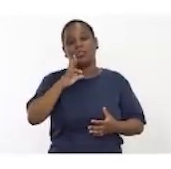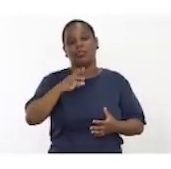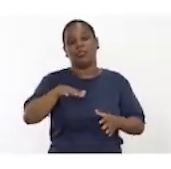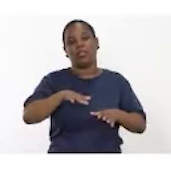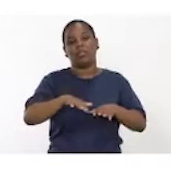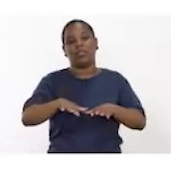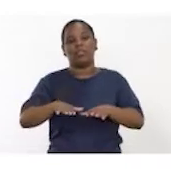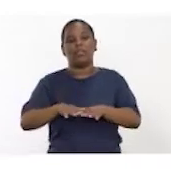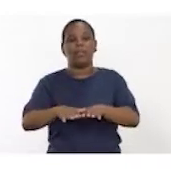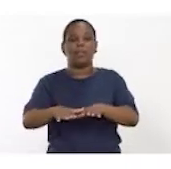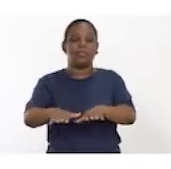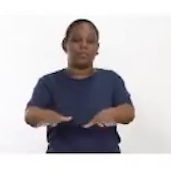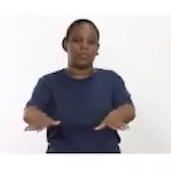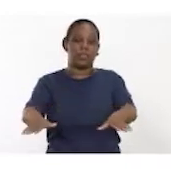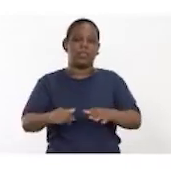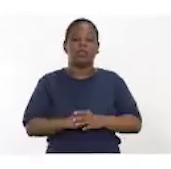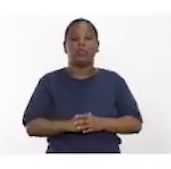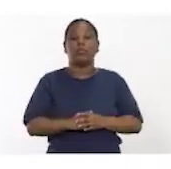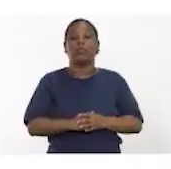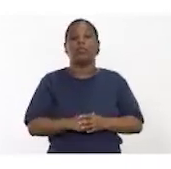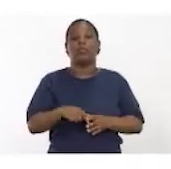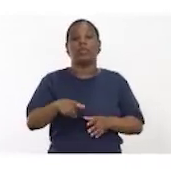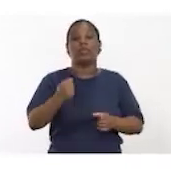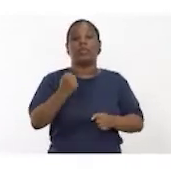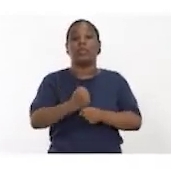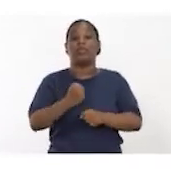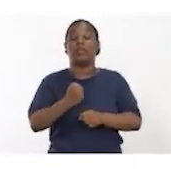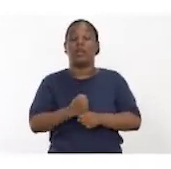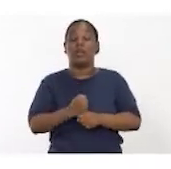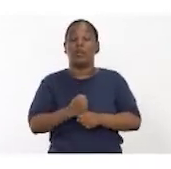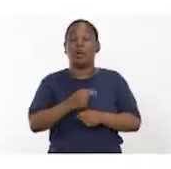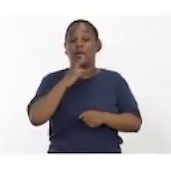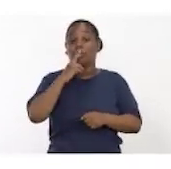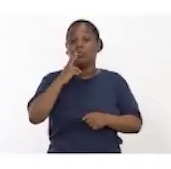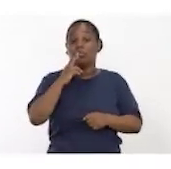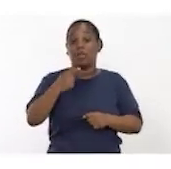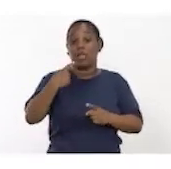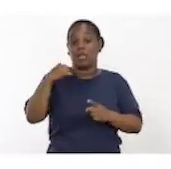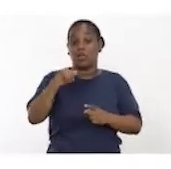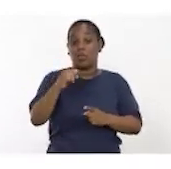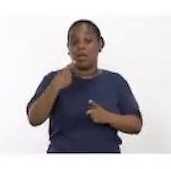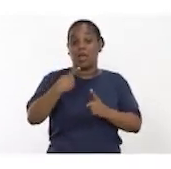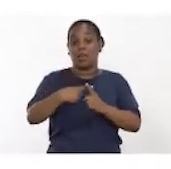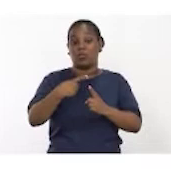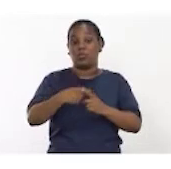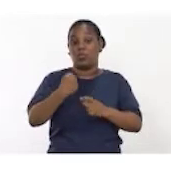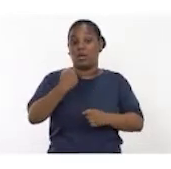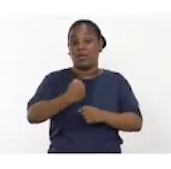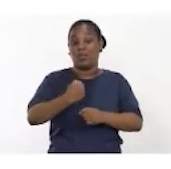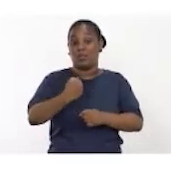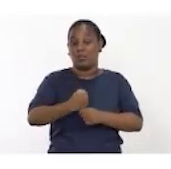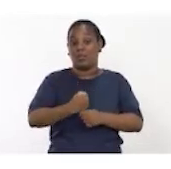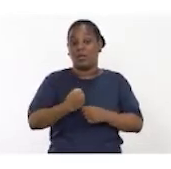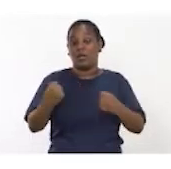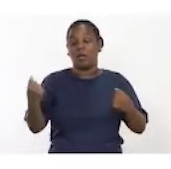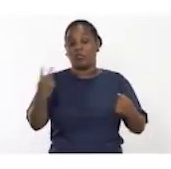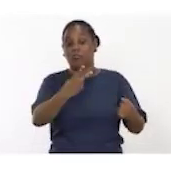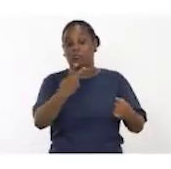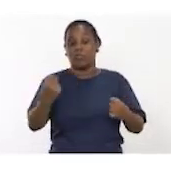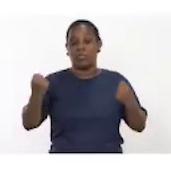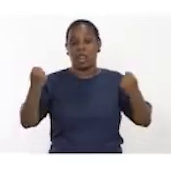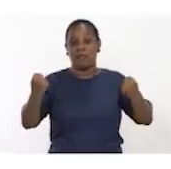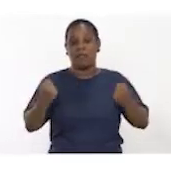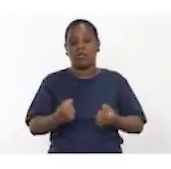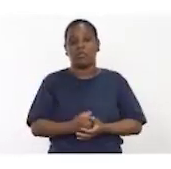la resultante del desplazamiento. Que el trabajo resultante es igual a la suma de los trabajos de cada una de